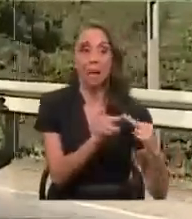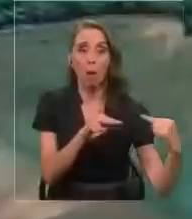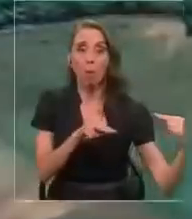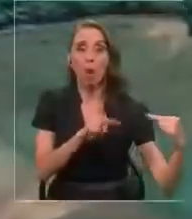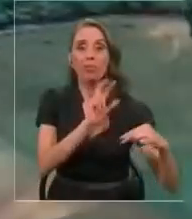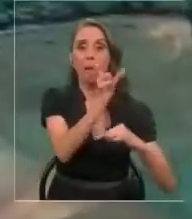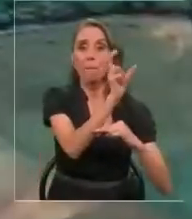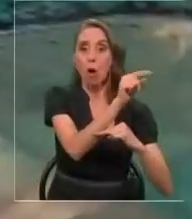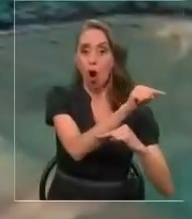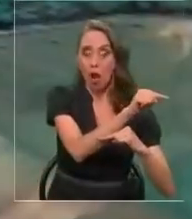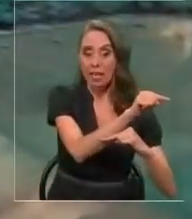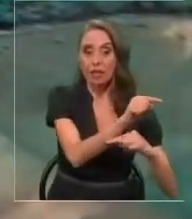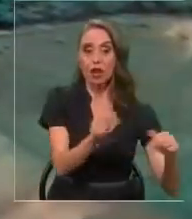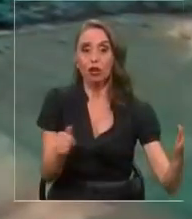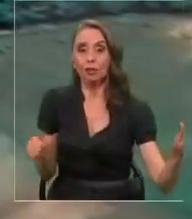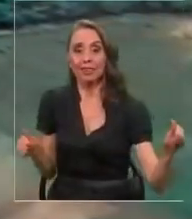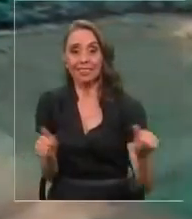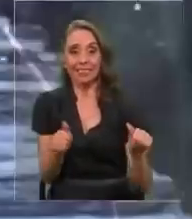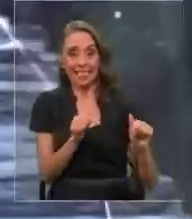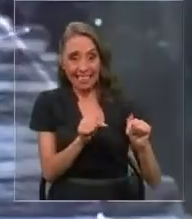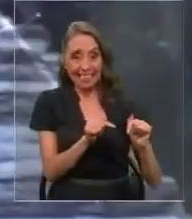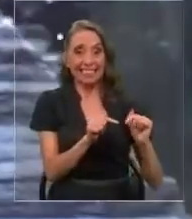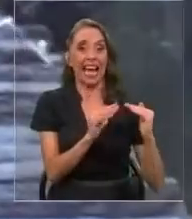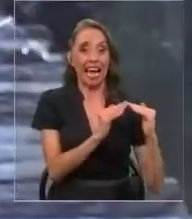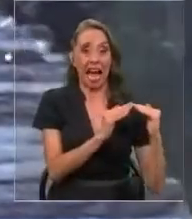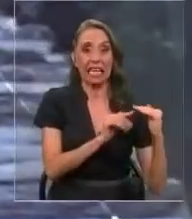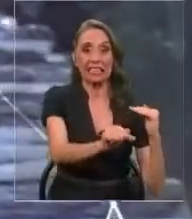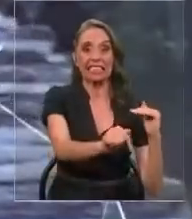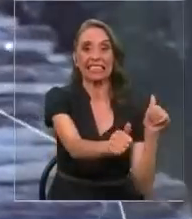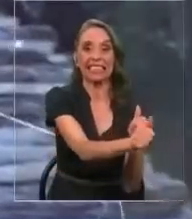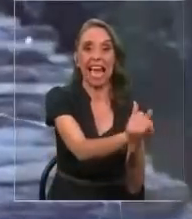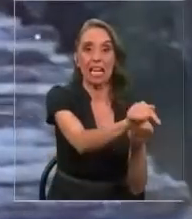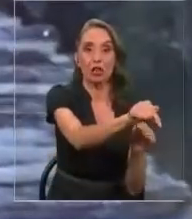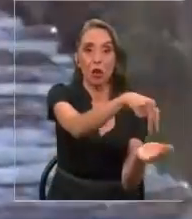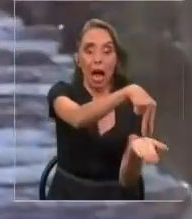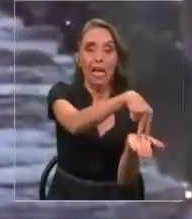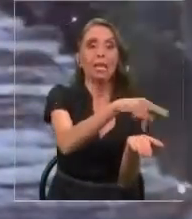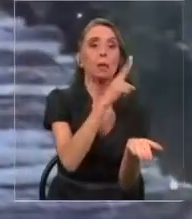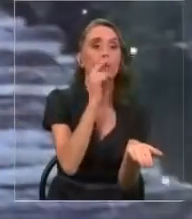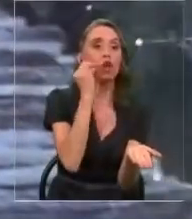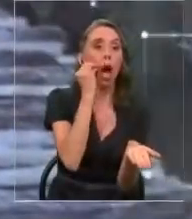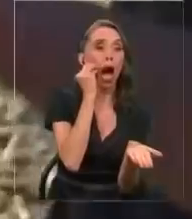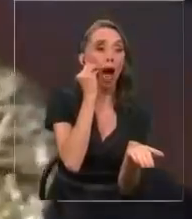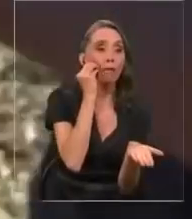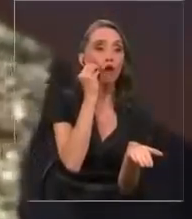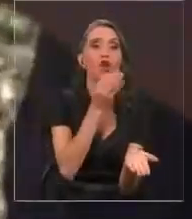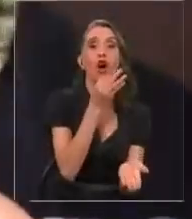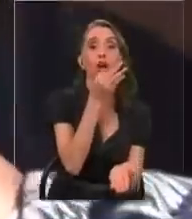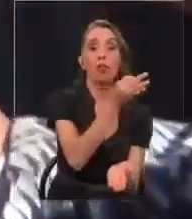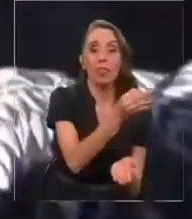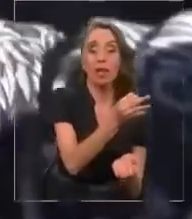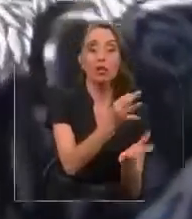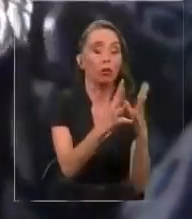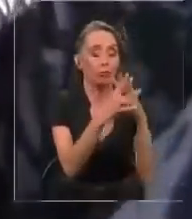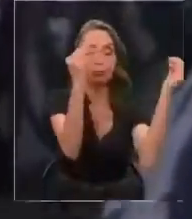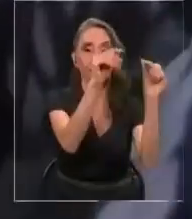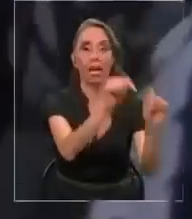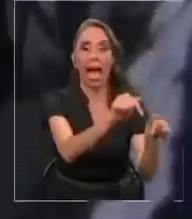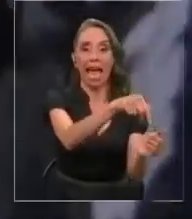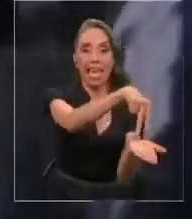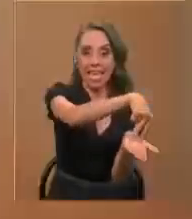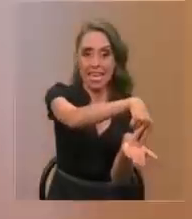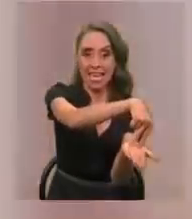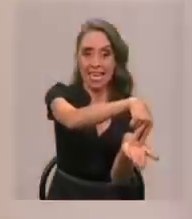El Molino, a solo metros de la casa. En ese punto fue donde su tío abuelo supuestamente le había perdido el